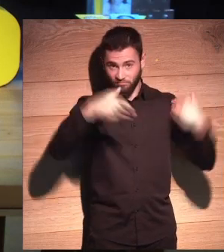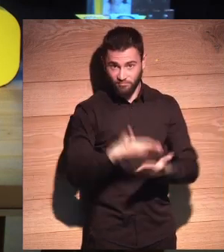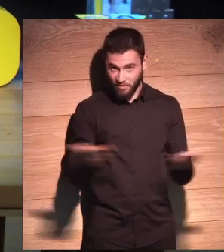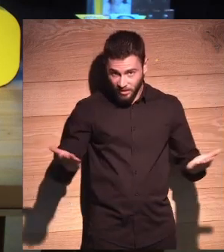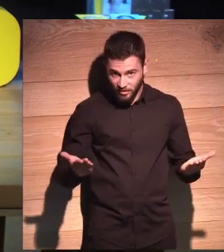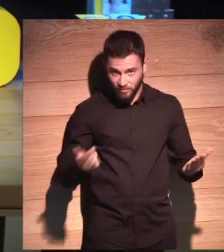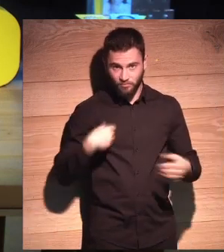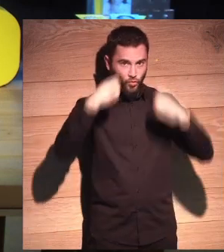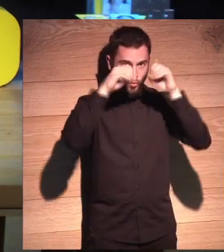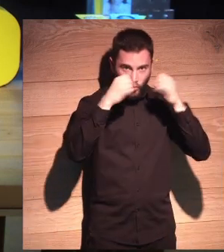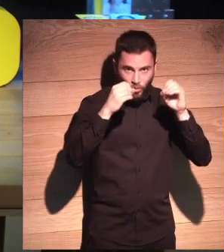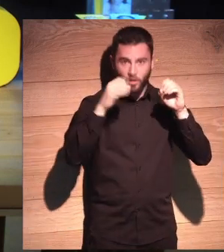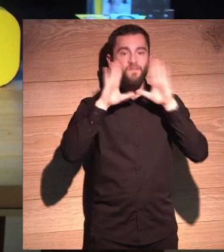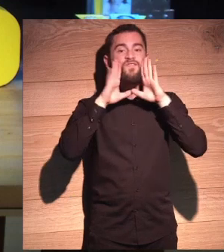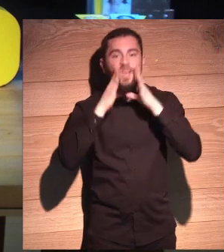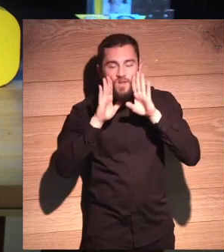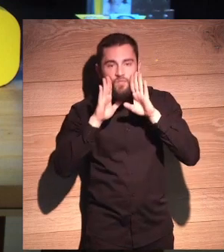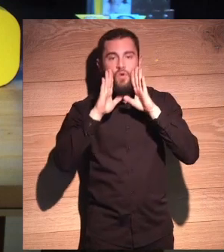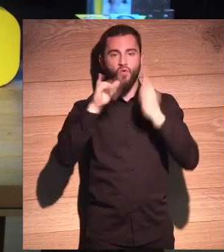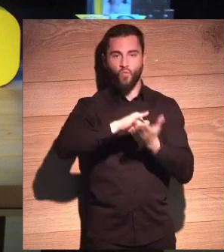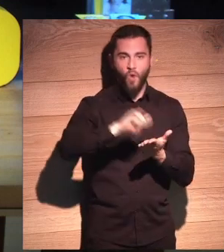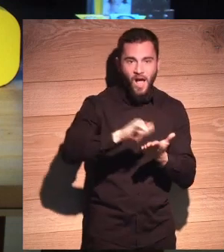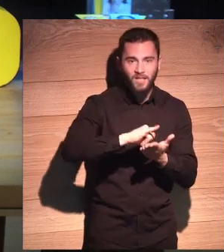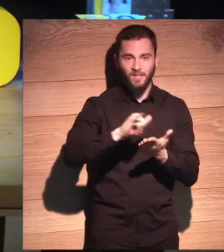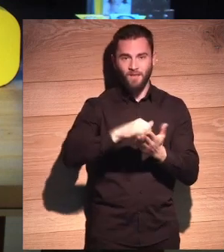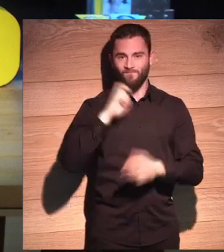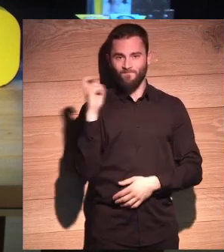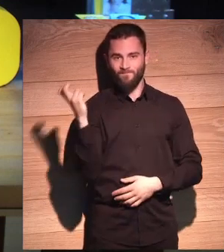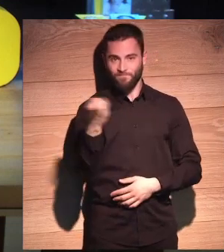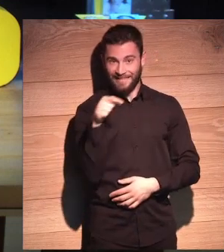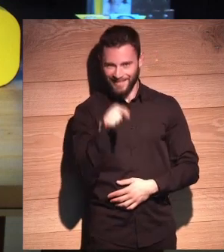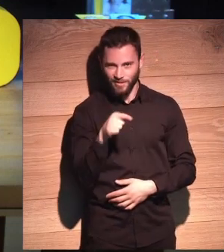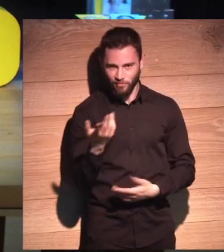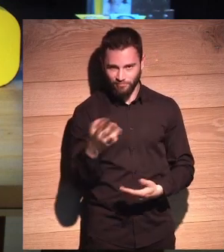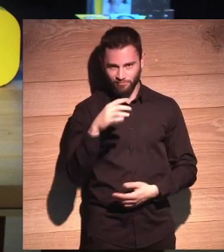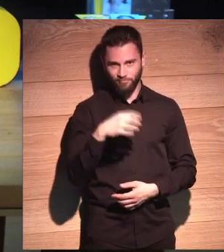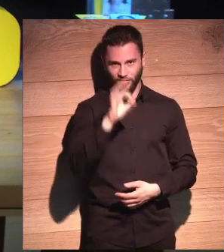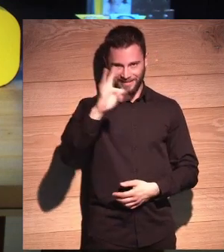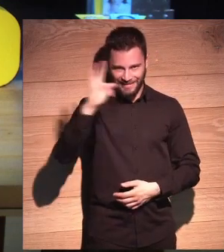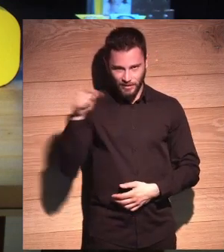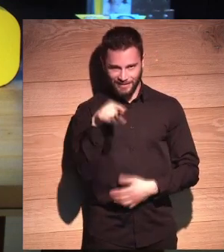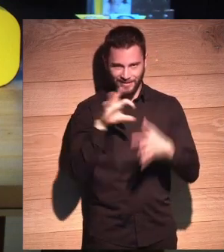lo digo. Google, Facebook, WhatsApp y compañía. Y ese